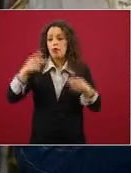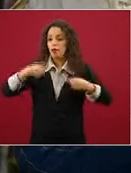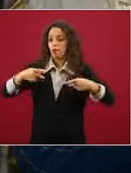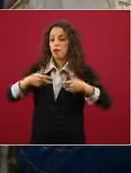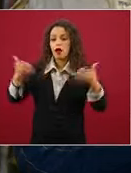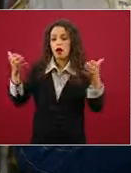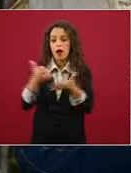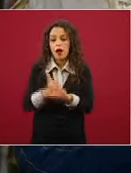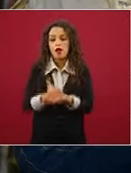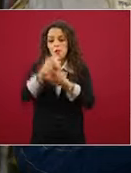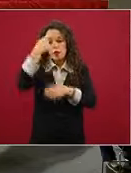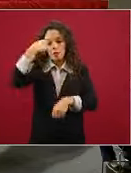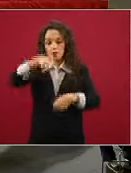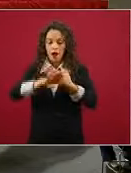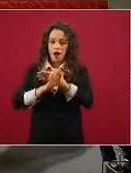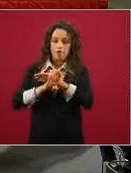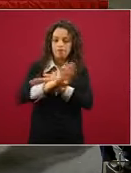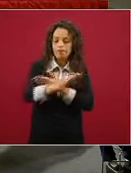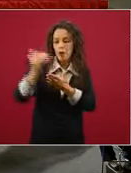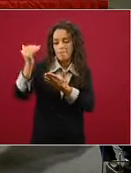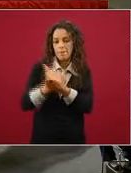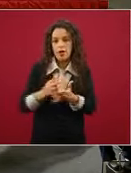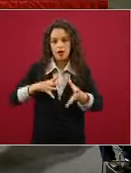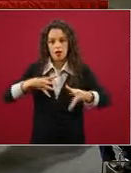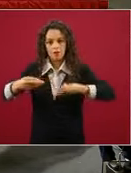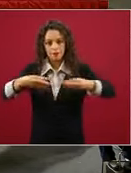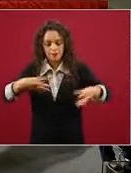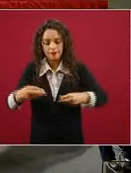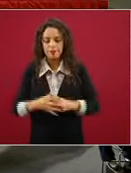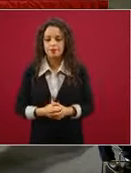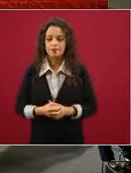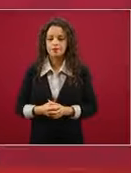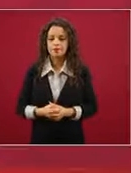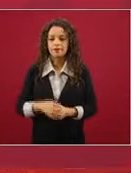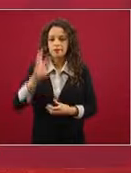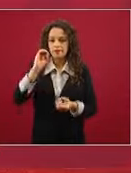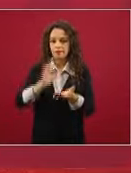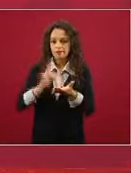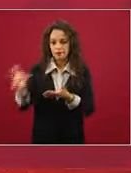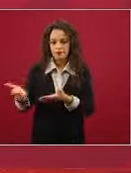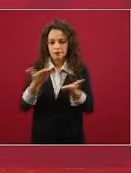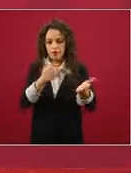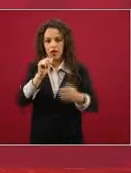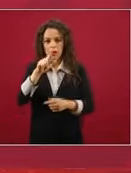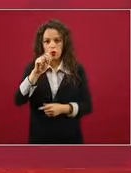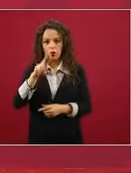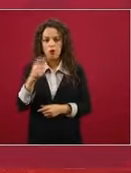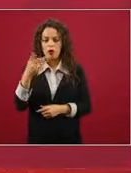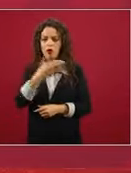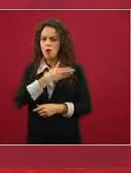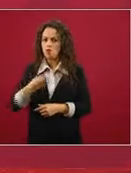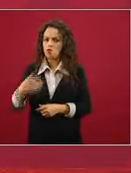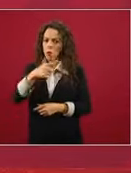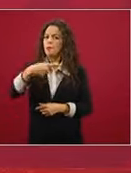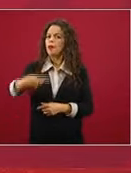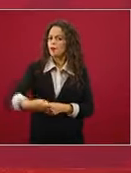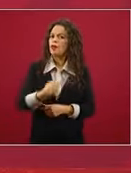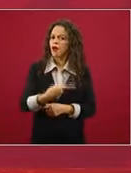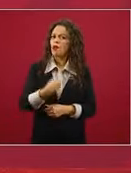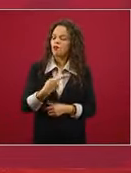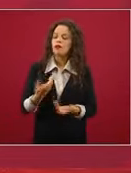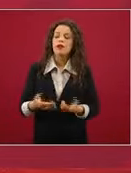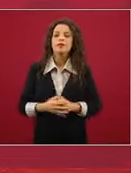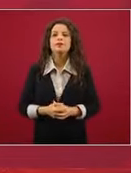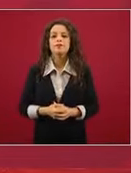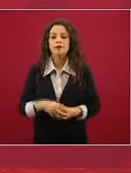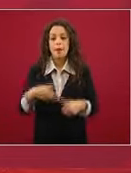estas entidades. Gracias. Muchas gracias, Arturo, de Pie de Página. Qué bueno que hace esa pregunta. Primero, para